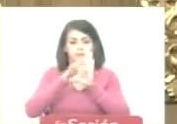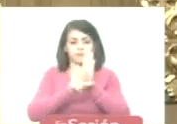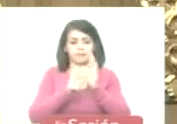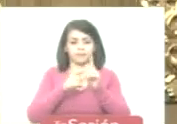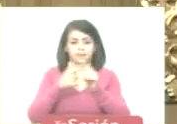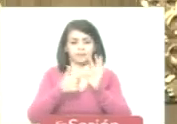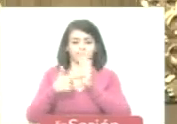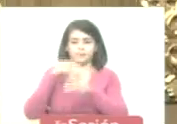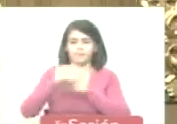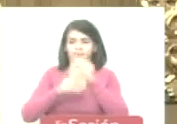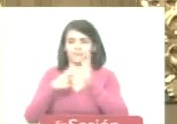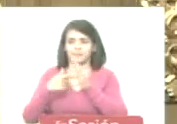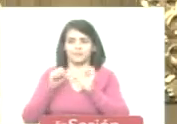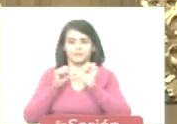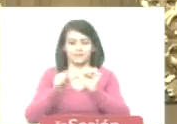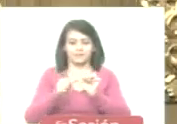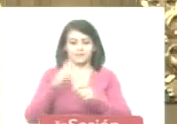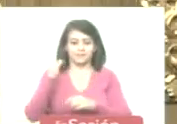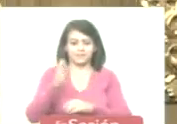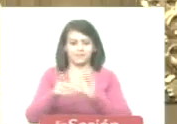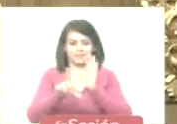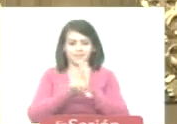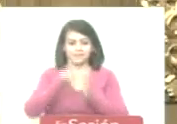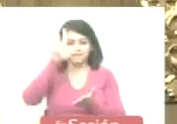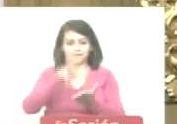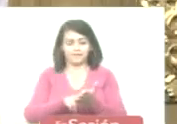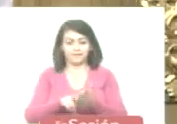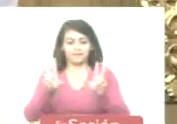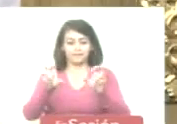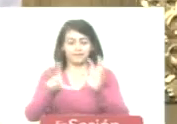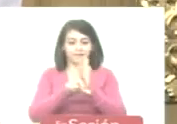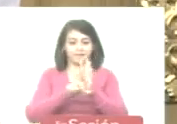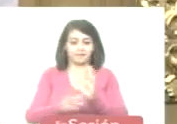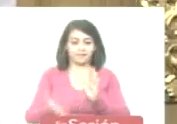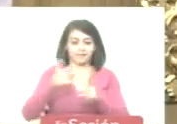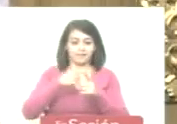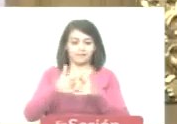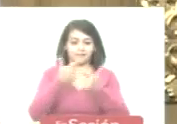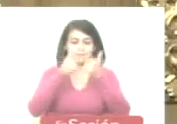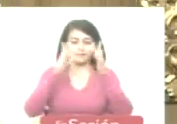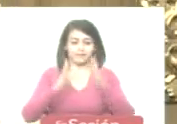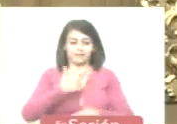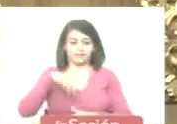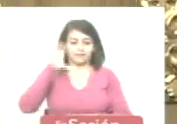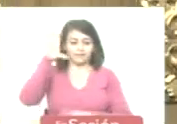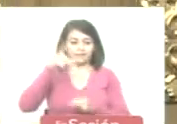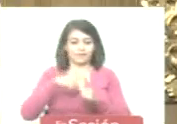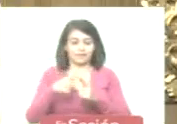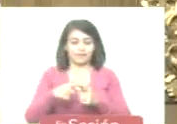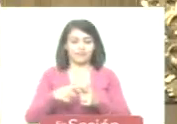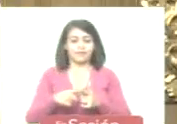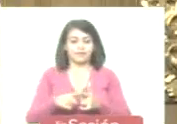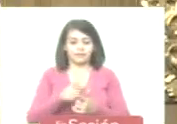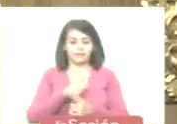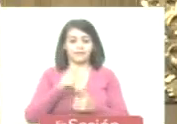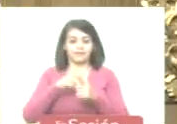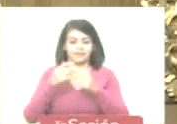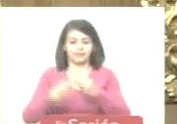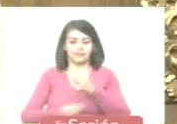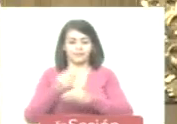por lo que se hace imperativo sancionar una nueva ley que realce la importancia del Libertador para nuestra patria. Por tanto, con esta